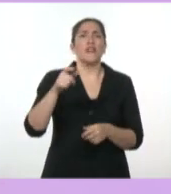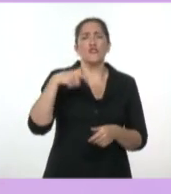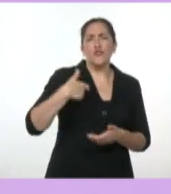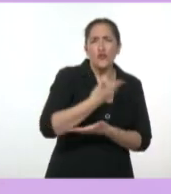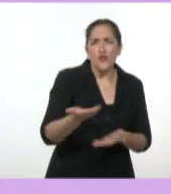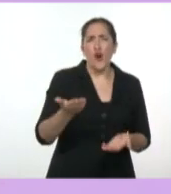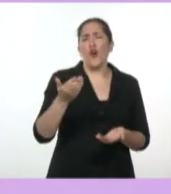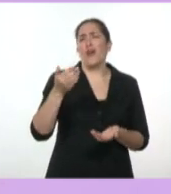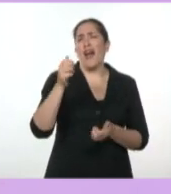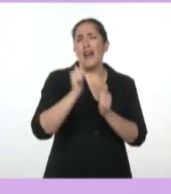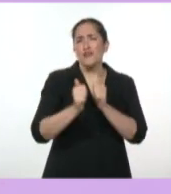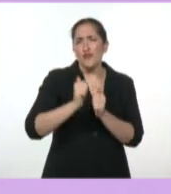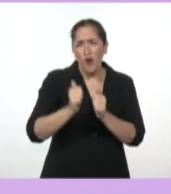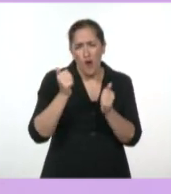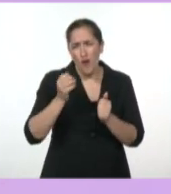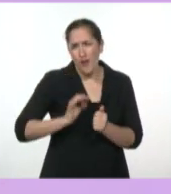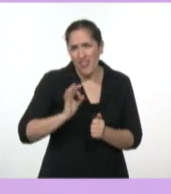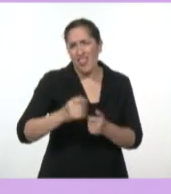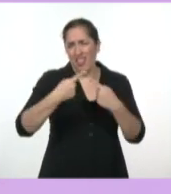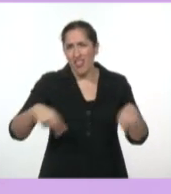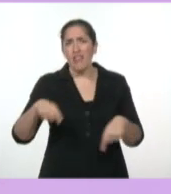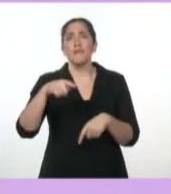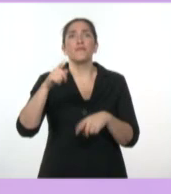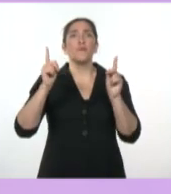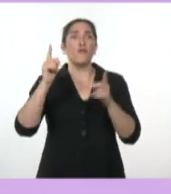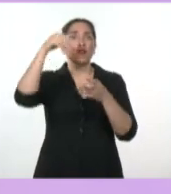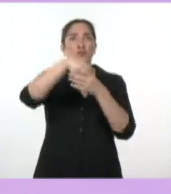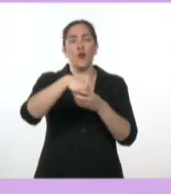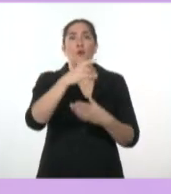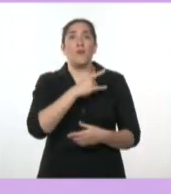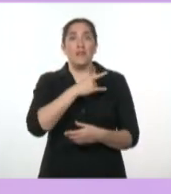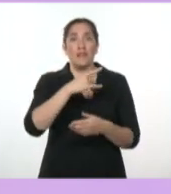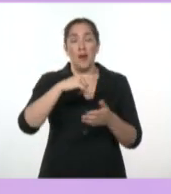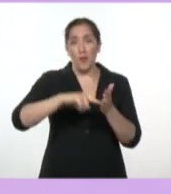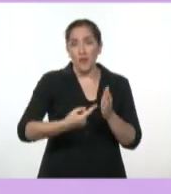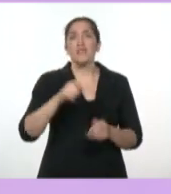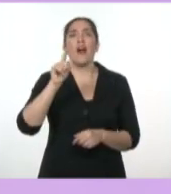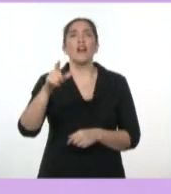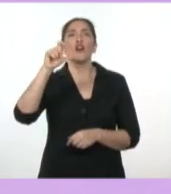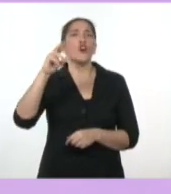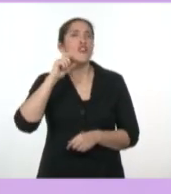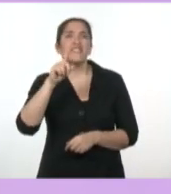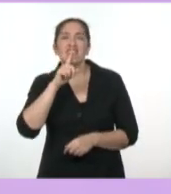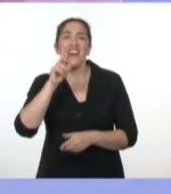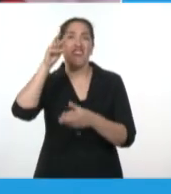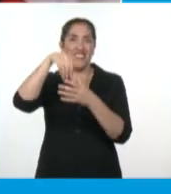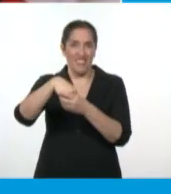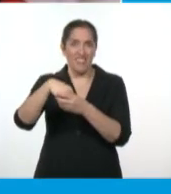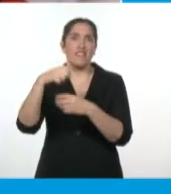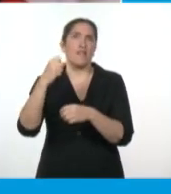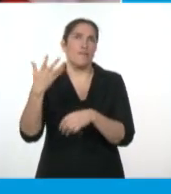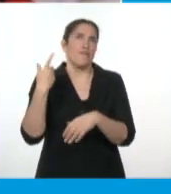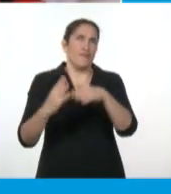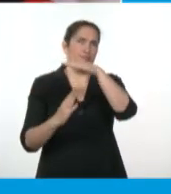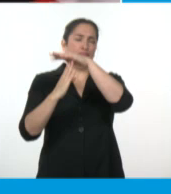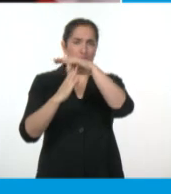feminista argentina. Es profesora titular de la Universidad de Buenos Aires e investigadora principal del CONICET. Es Dora Barrancos. La admiramos